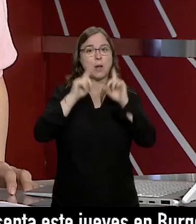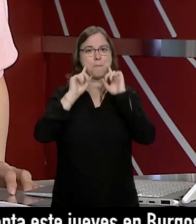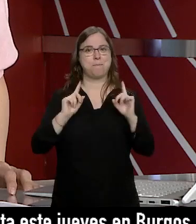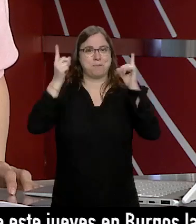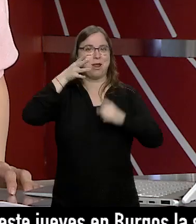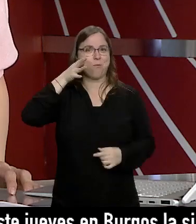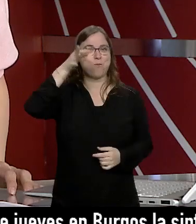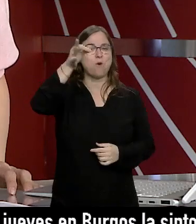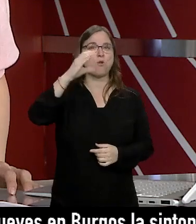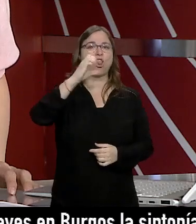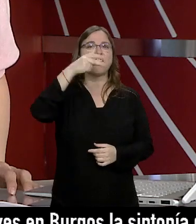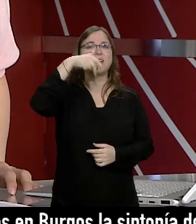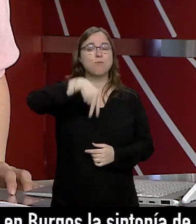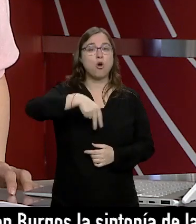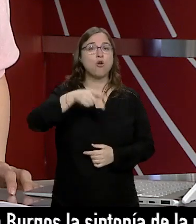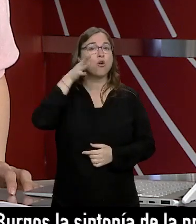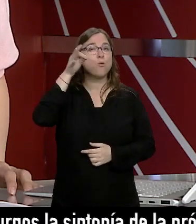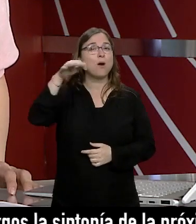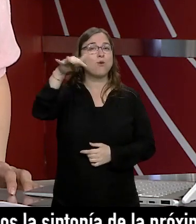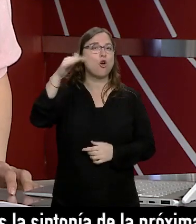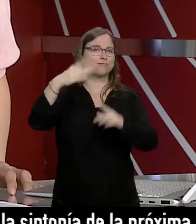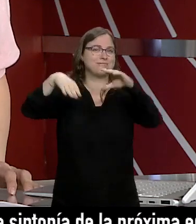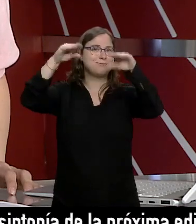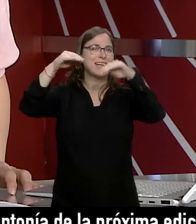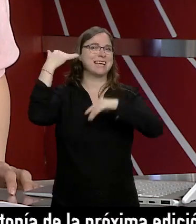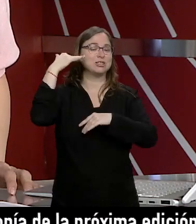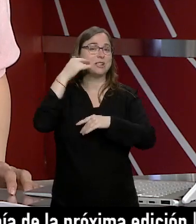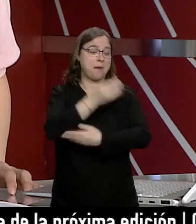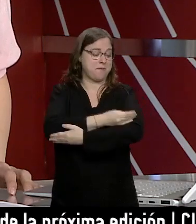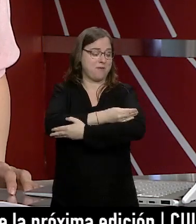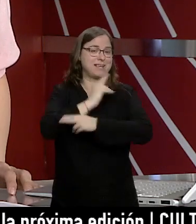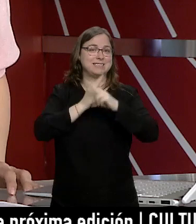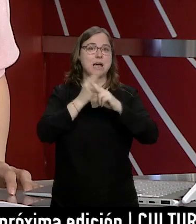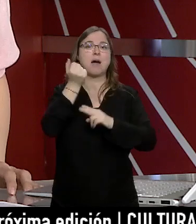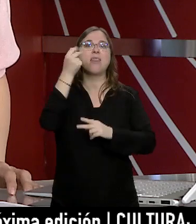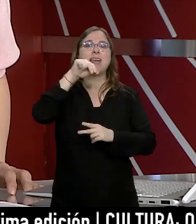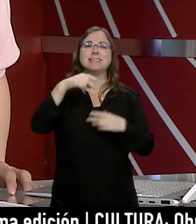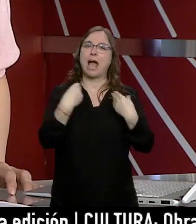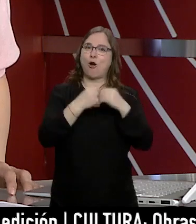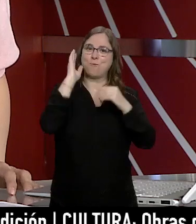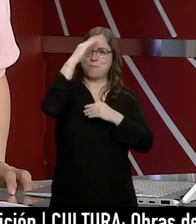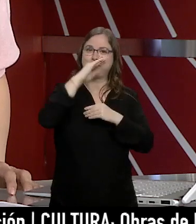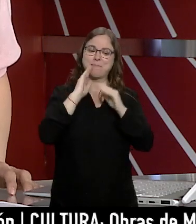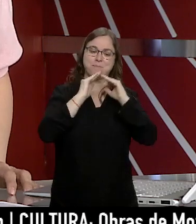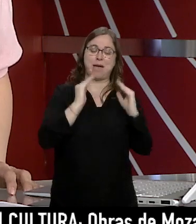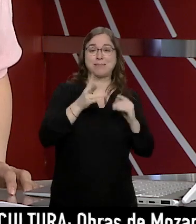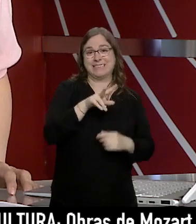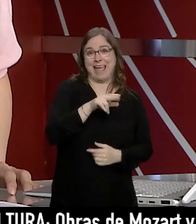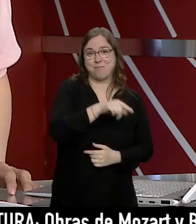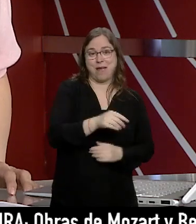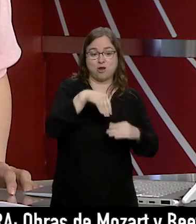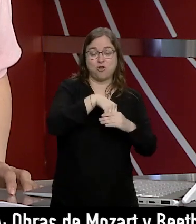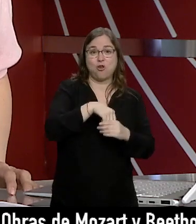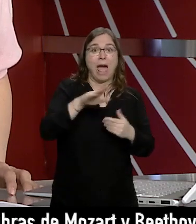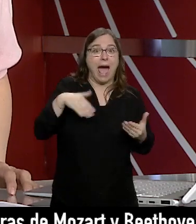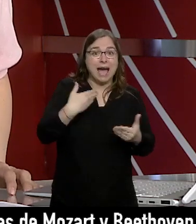Cervón, un pequeño municipio de las Tierras Altas de Soria. El pequeño Adrián ya está en casa con sus padres y su hermano y hasta ahora